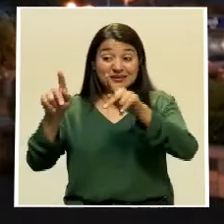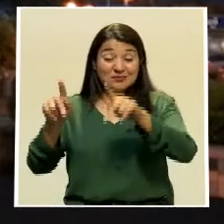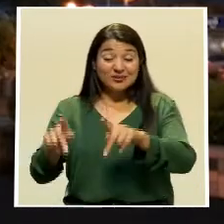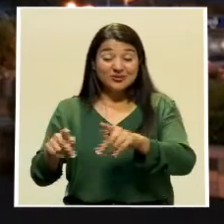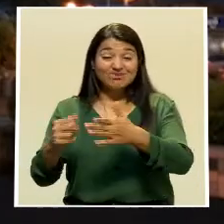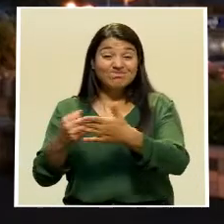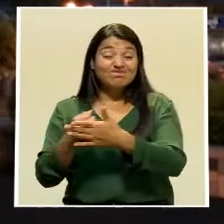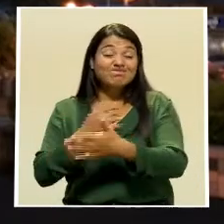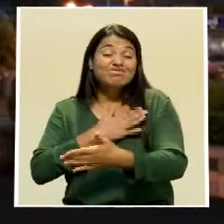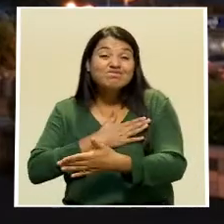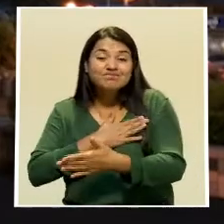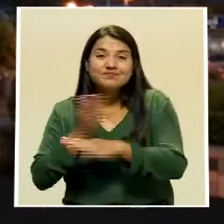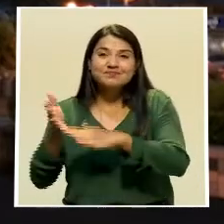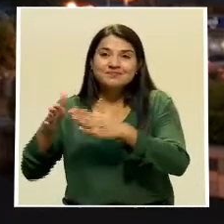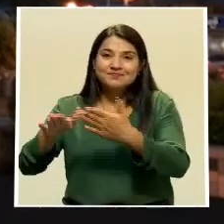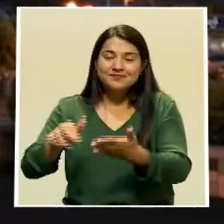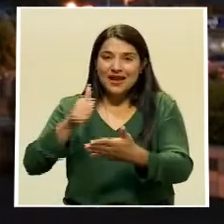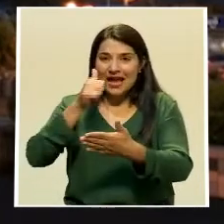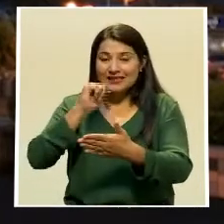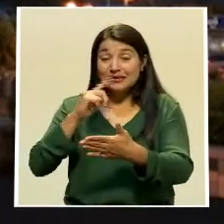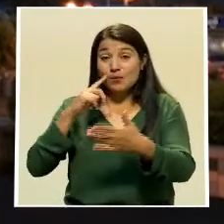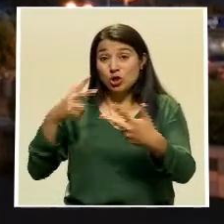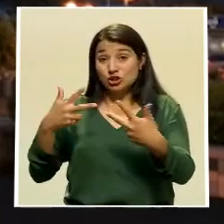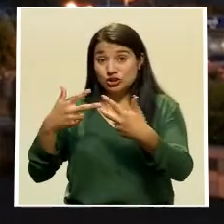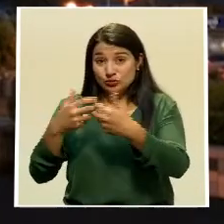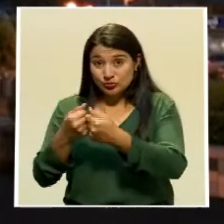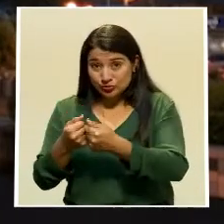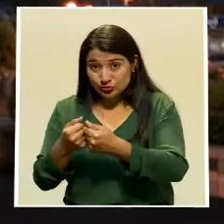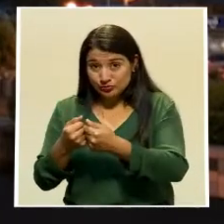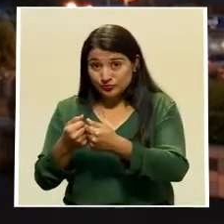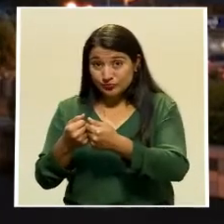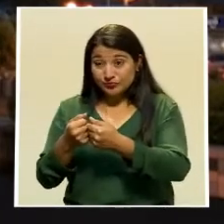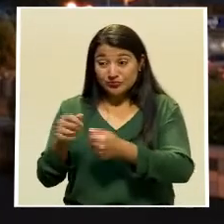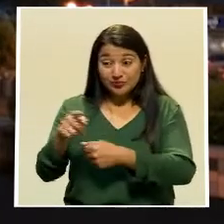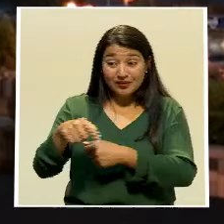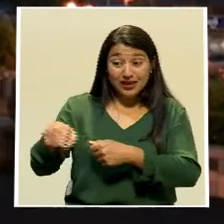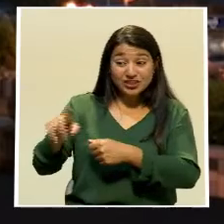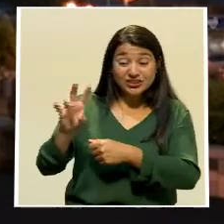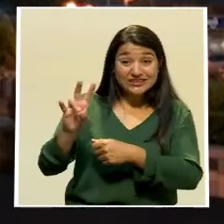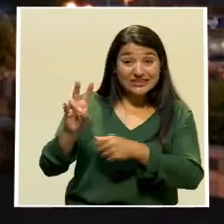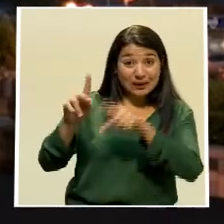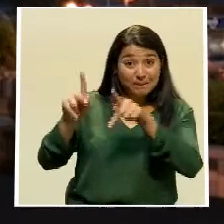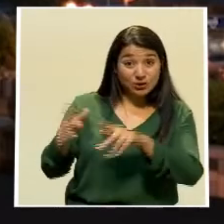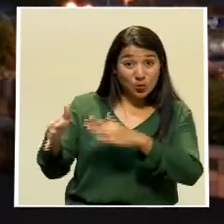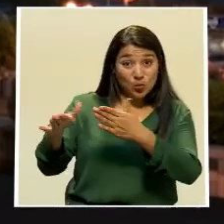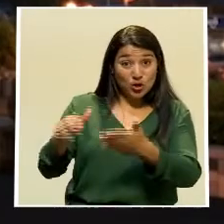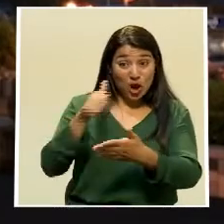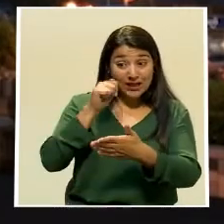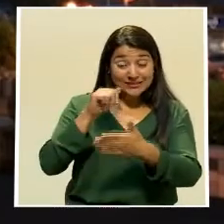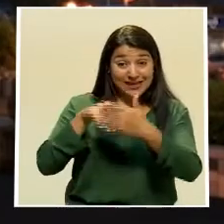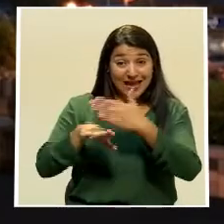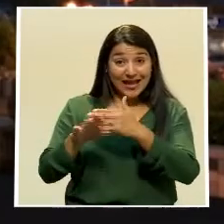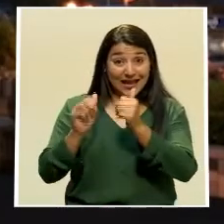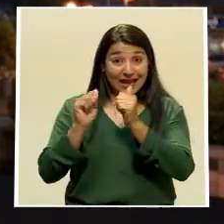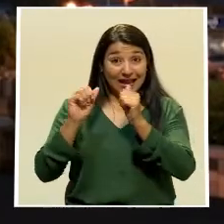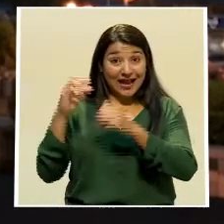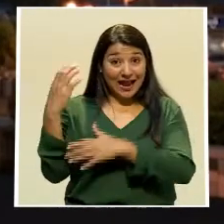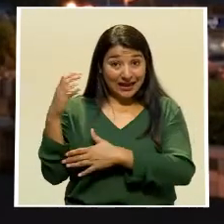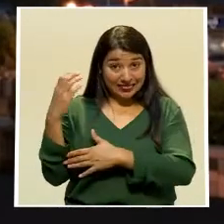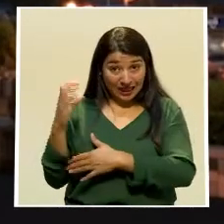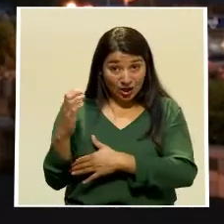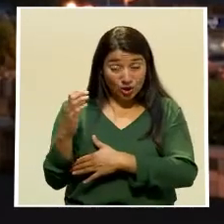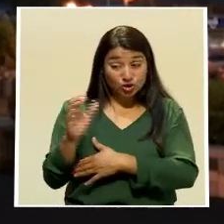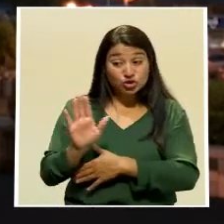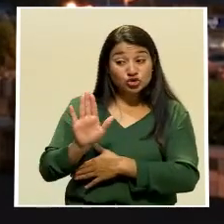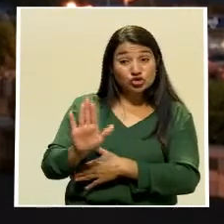ayer fallecieron producto de un accidente de tránsito en la noche acá en Cartago, están solicitando a